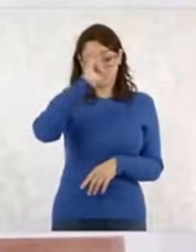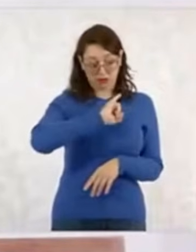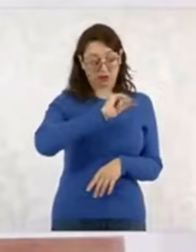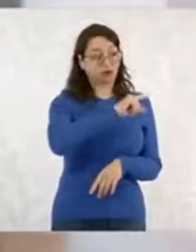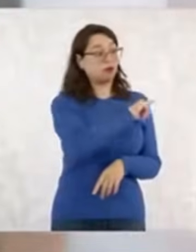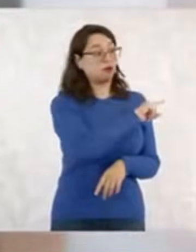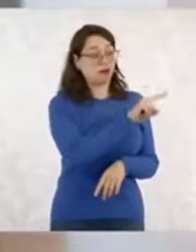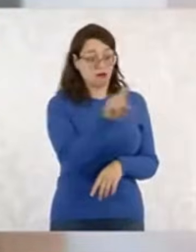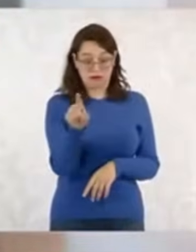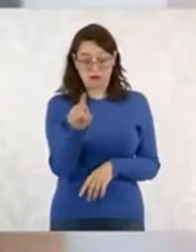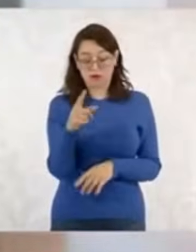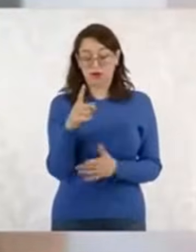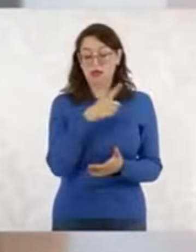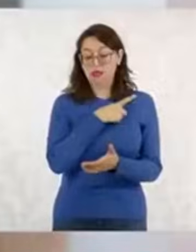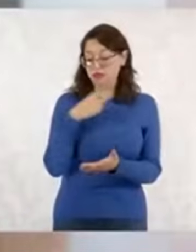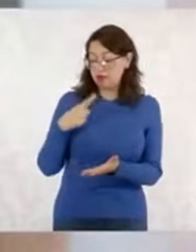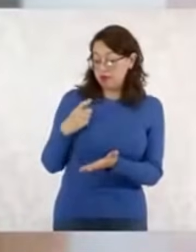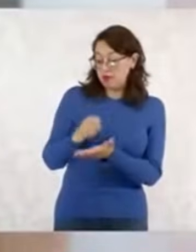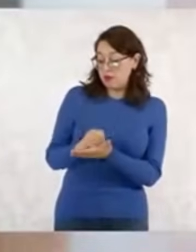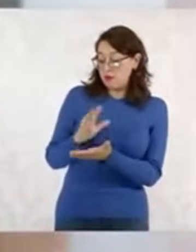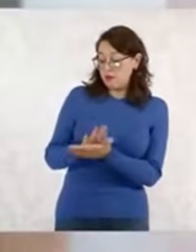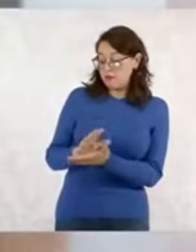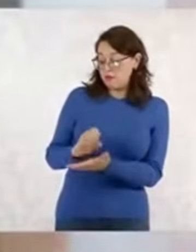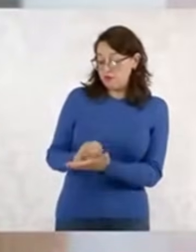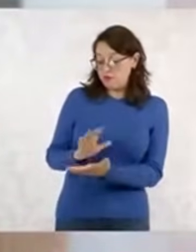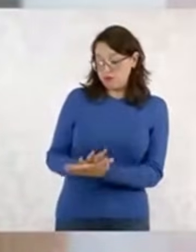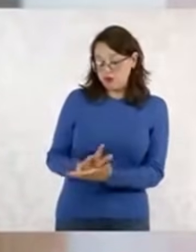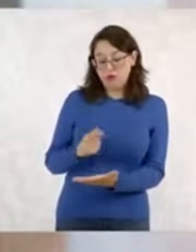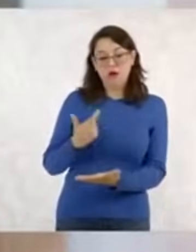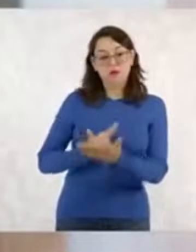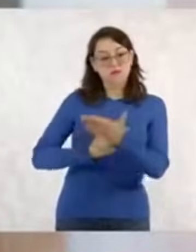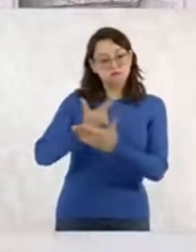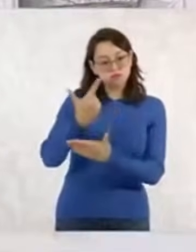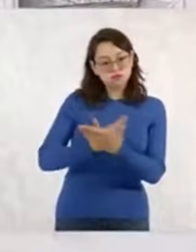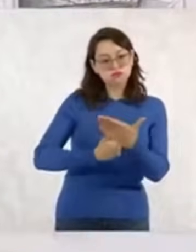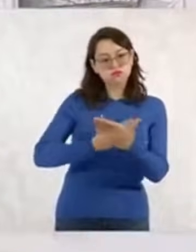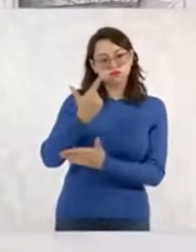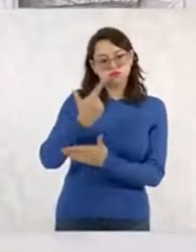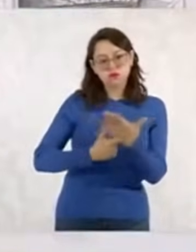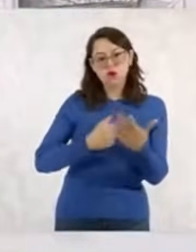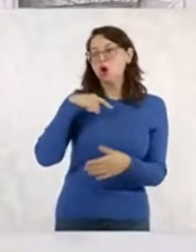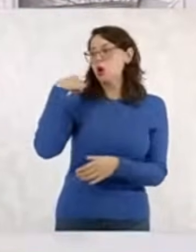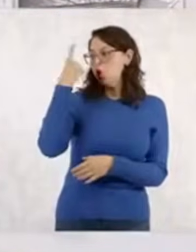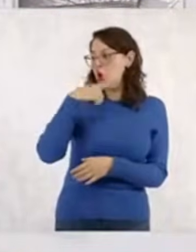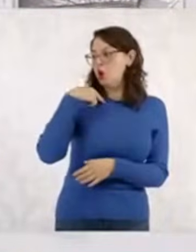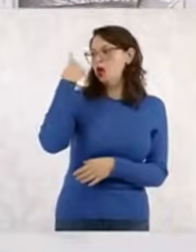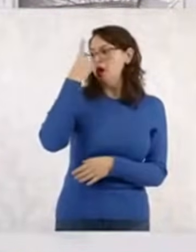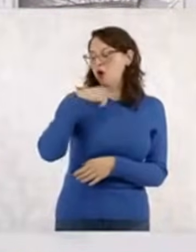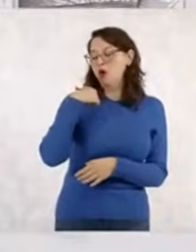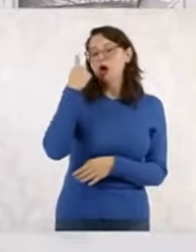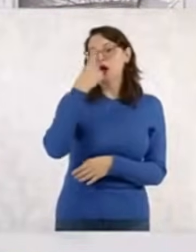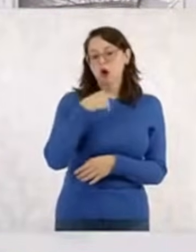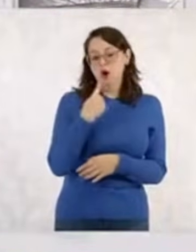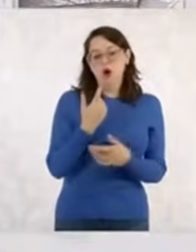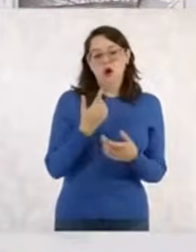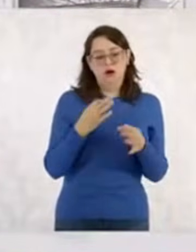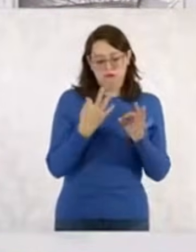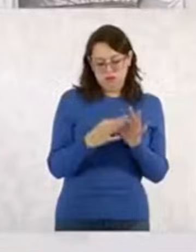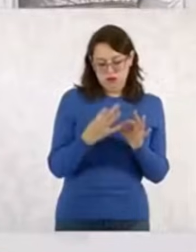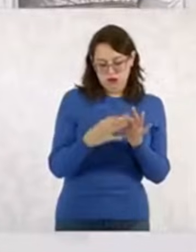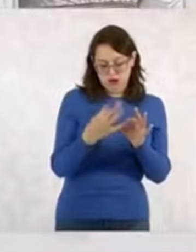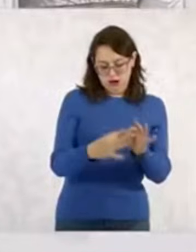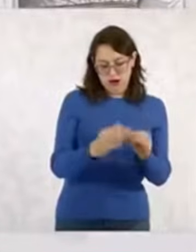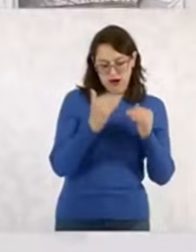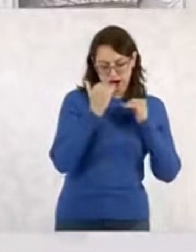contar con un registro que pueda con ello dar cuenta de cuántas son las horas ordinarias y horas